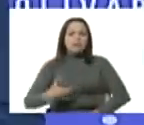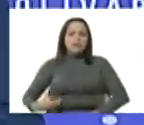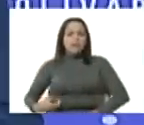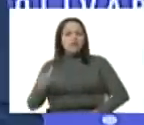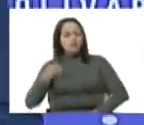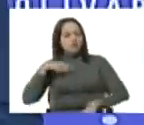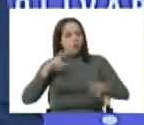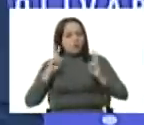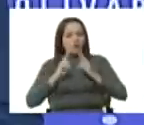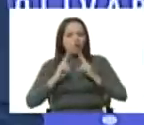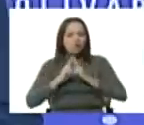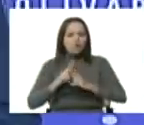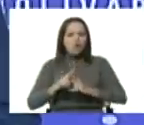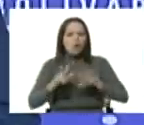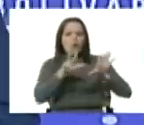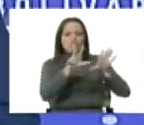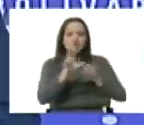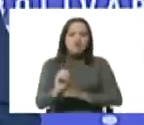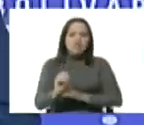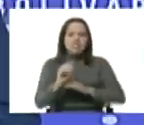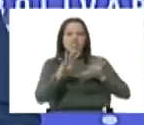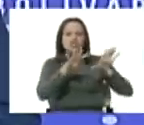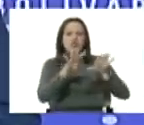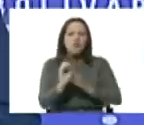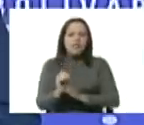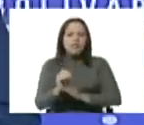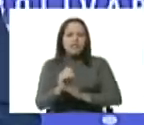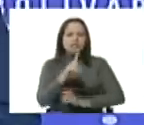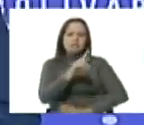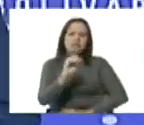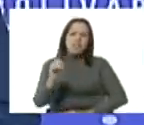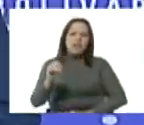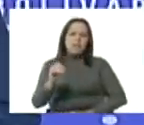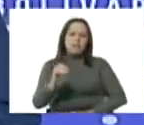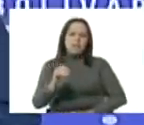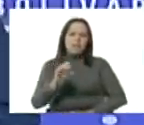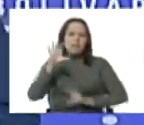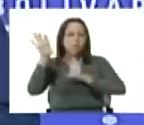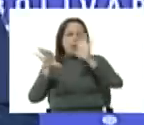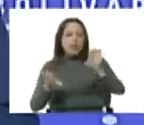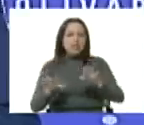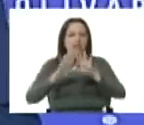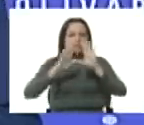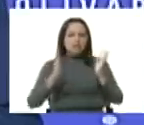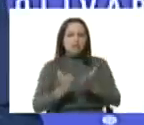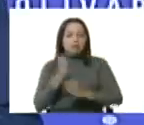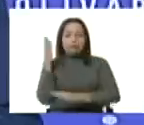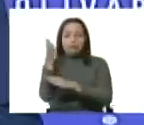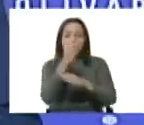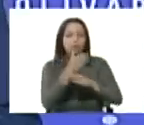conozco, no sé, 80, 90, 100 países del mundo he recorrido. He ido a miles de países.